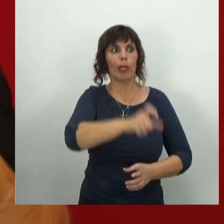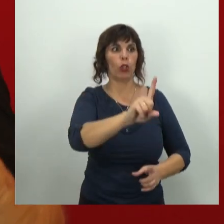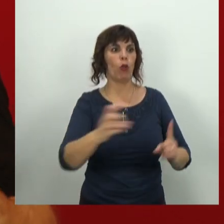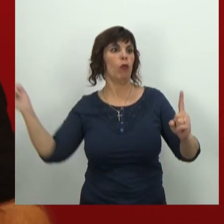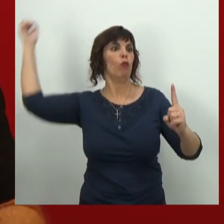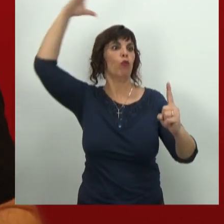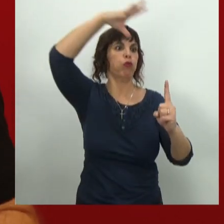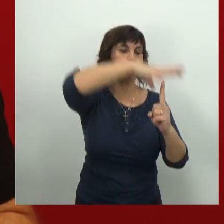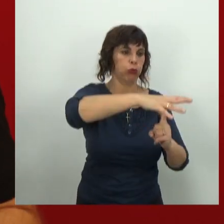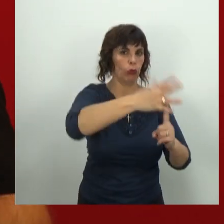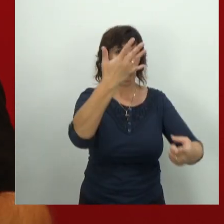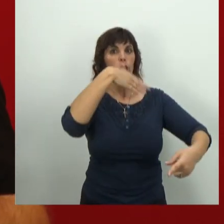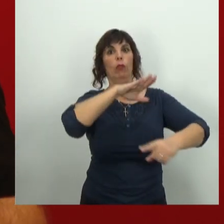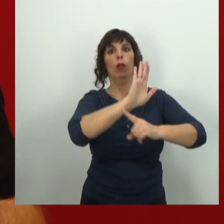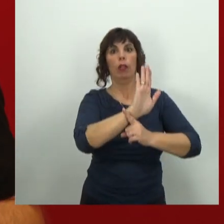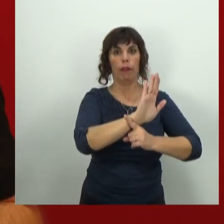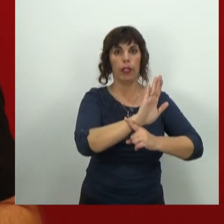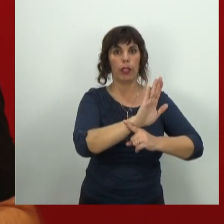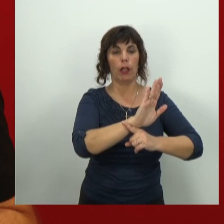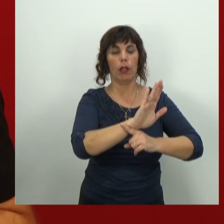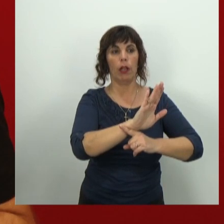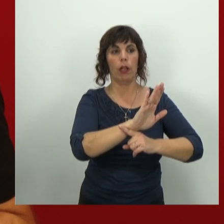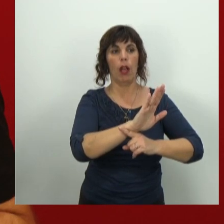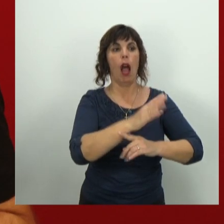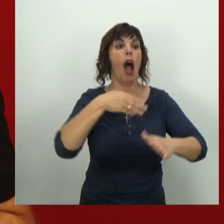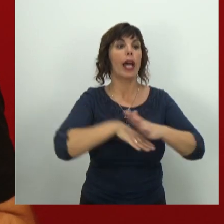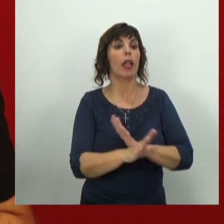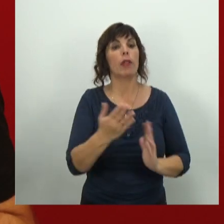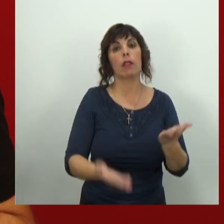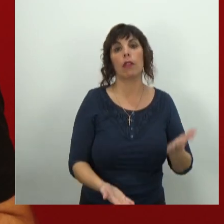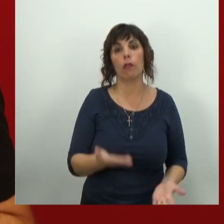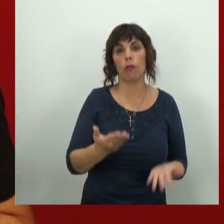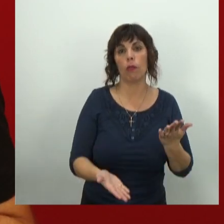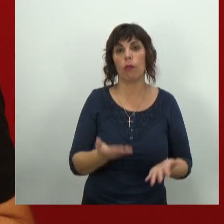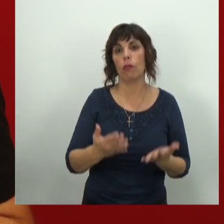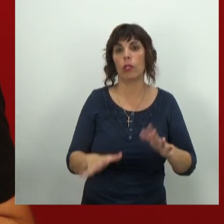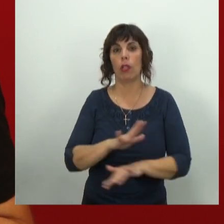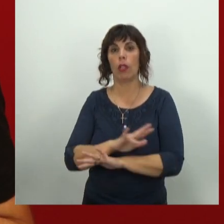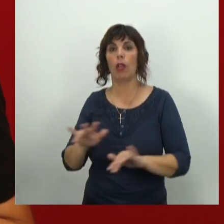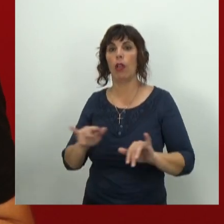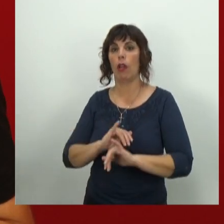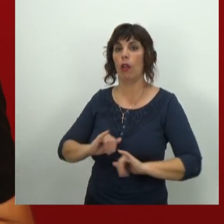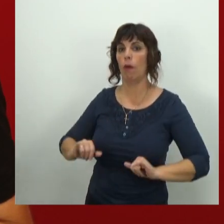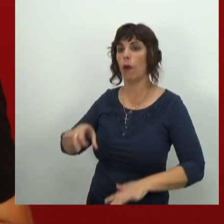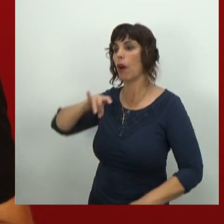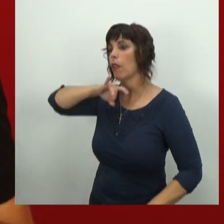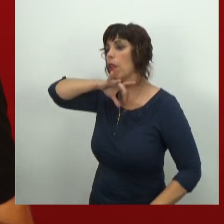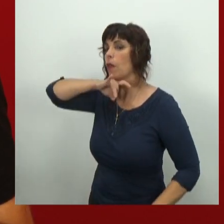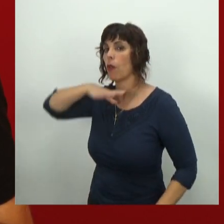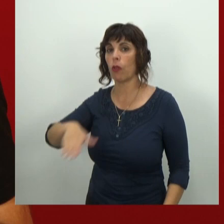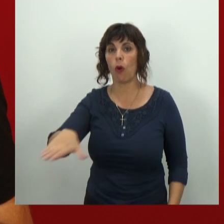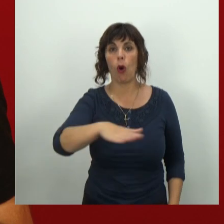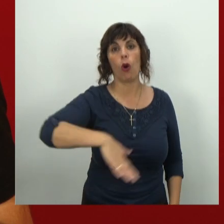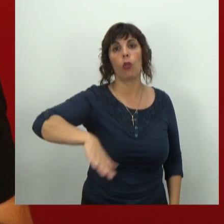Se manifiesta con esa justicia, paz y gozo en el Espíritu